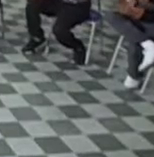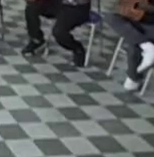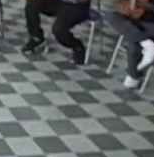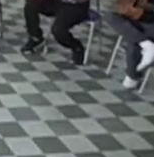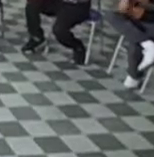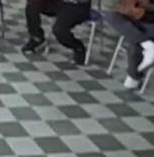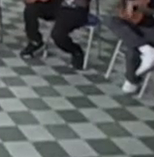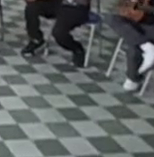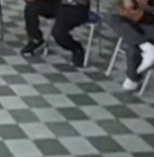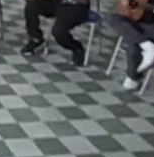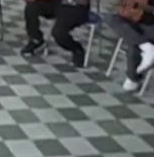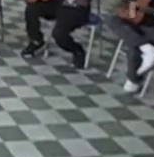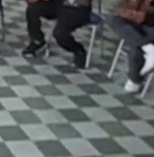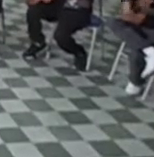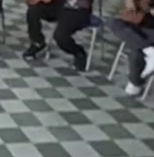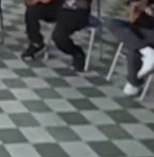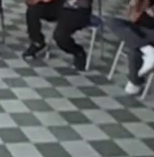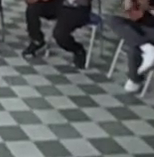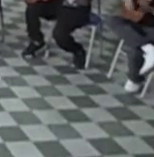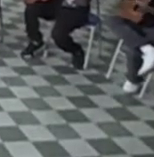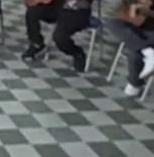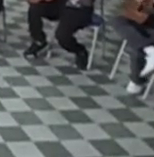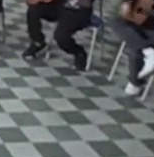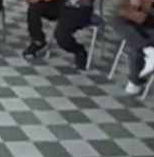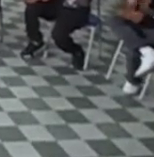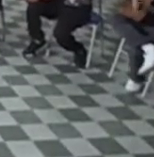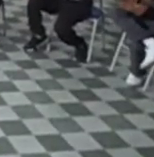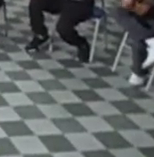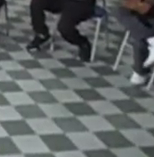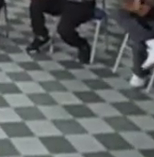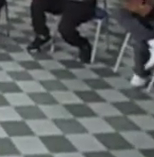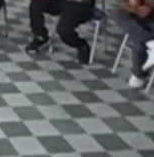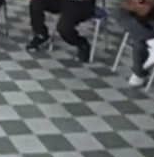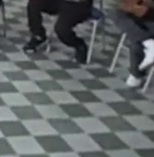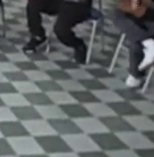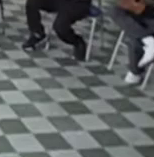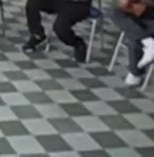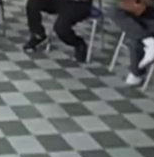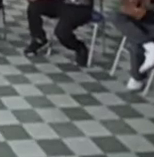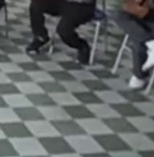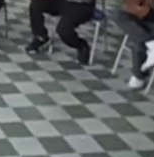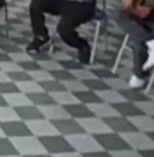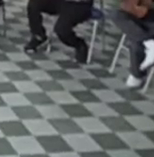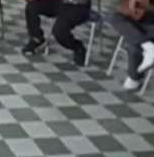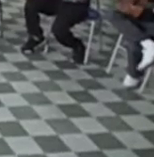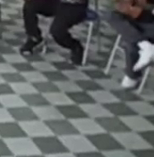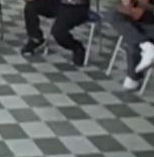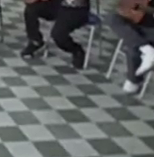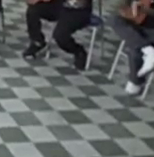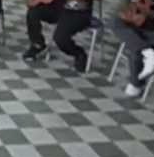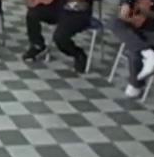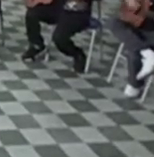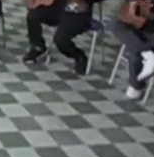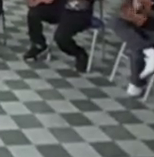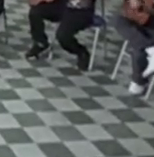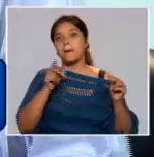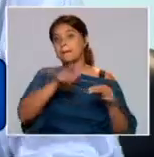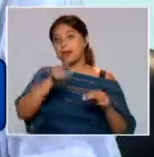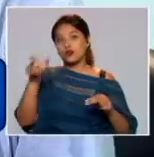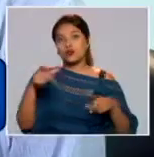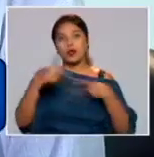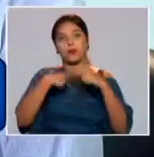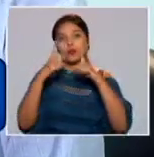bueno la experiencia fue muy importante porque bueno ellos estuvieron eh hablando con realizadores